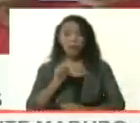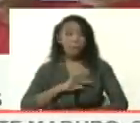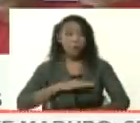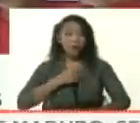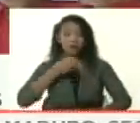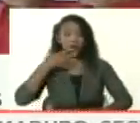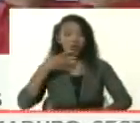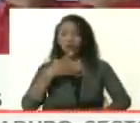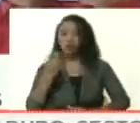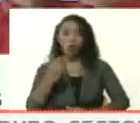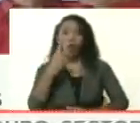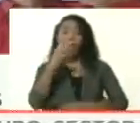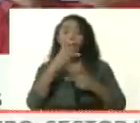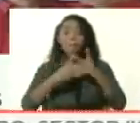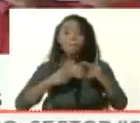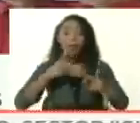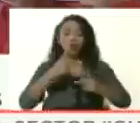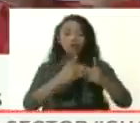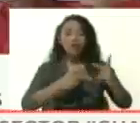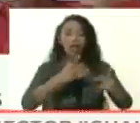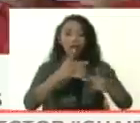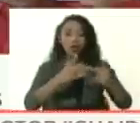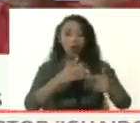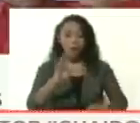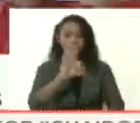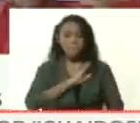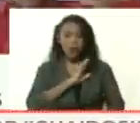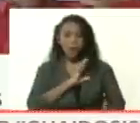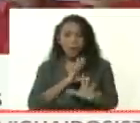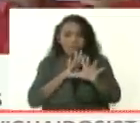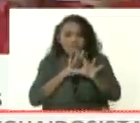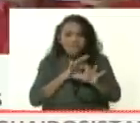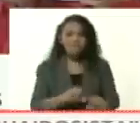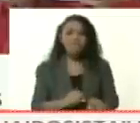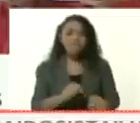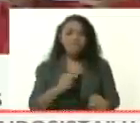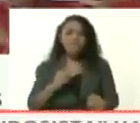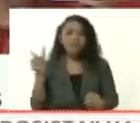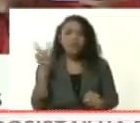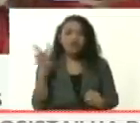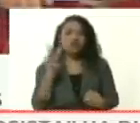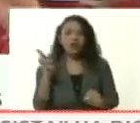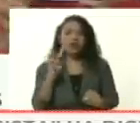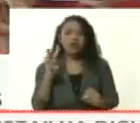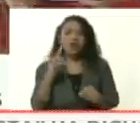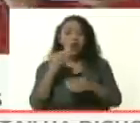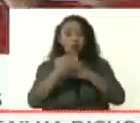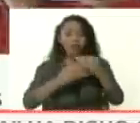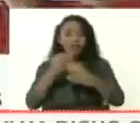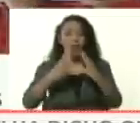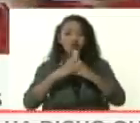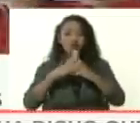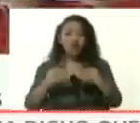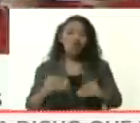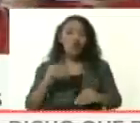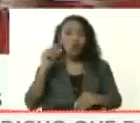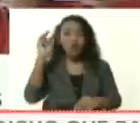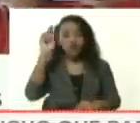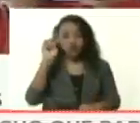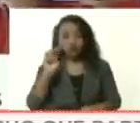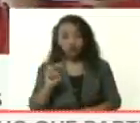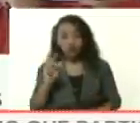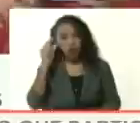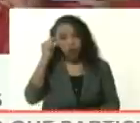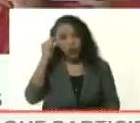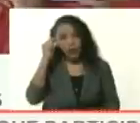un proceso que los hace propio de ellos. Eso lo hacemos todos los días. Congreso de los estudiantes, fíjate, nosotros somos un